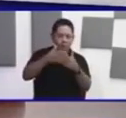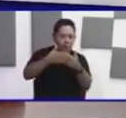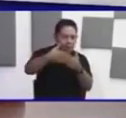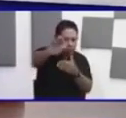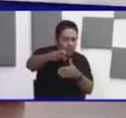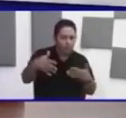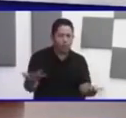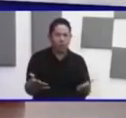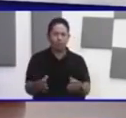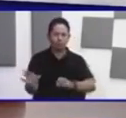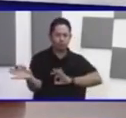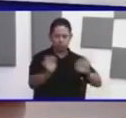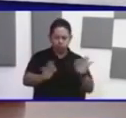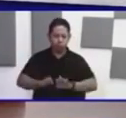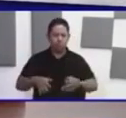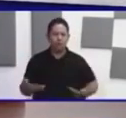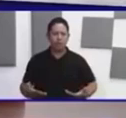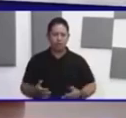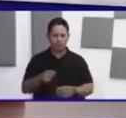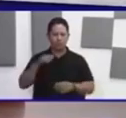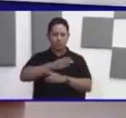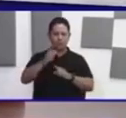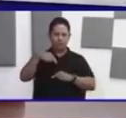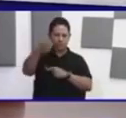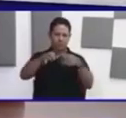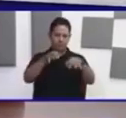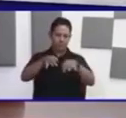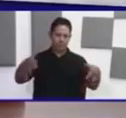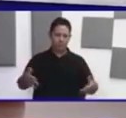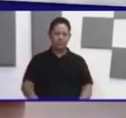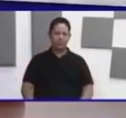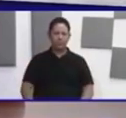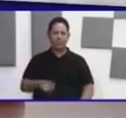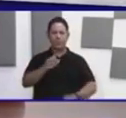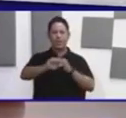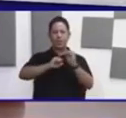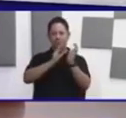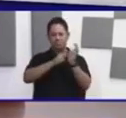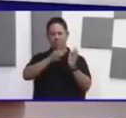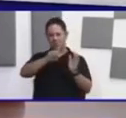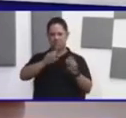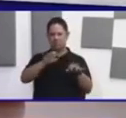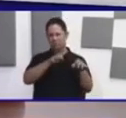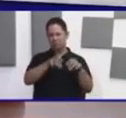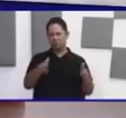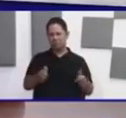si Dios lo permite, en la vigencia 2021. Agradecerle a Teleislas por este